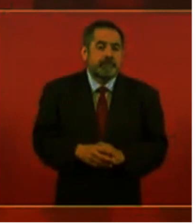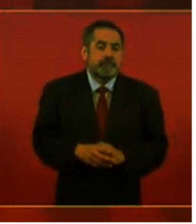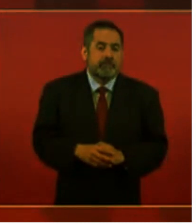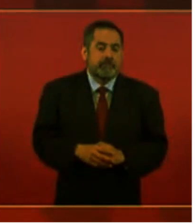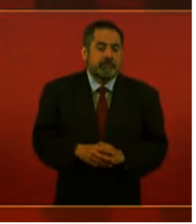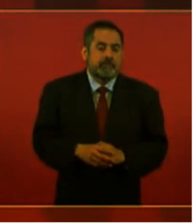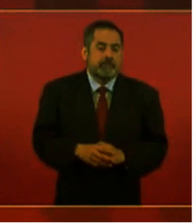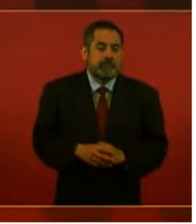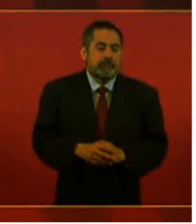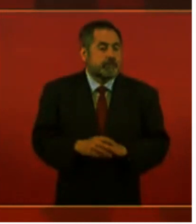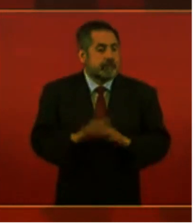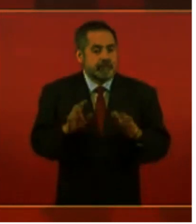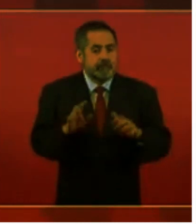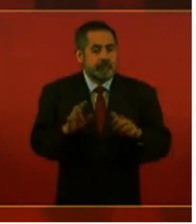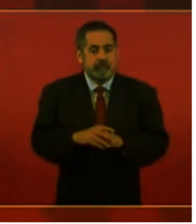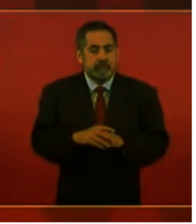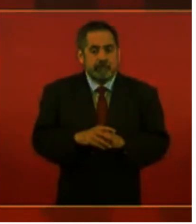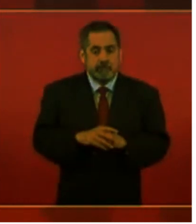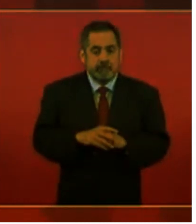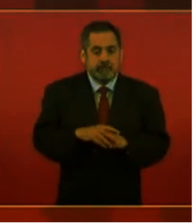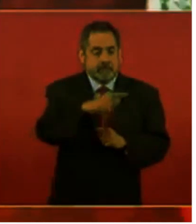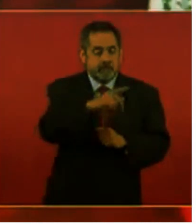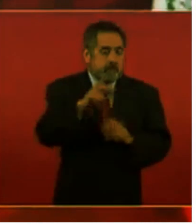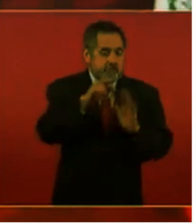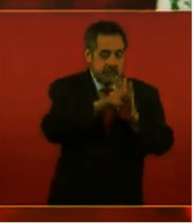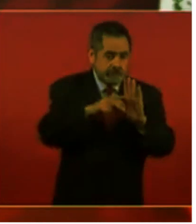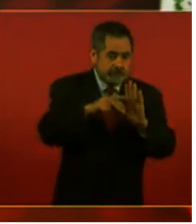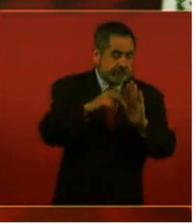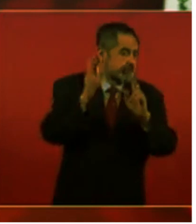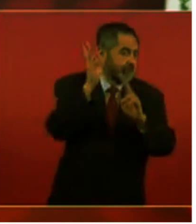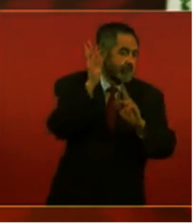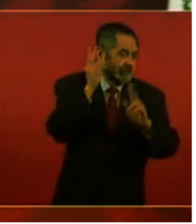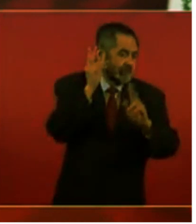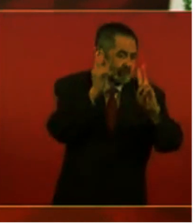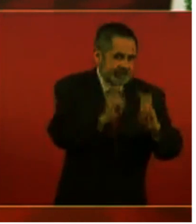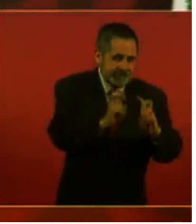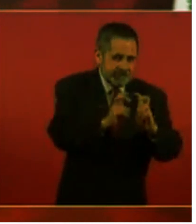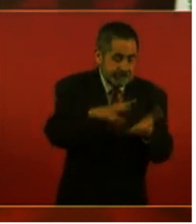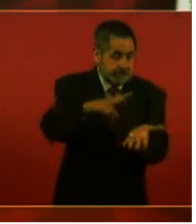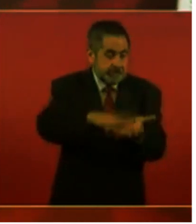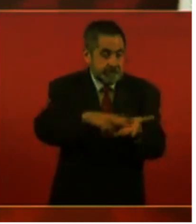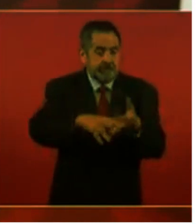independientemente si tienen valor jurídico o no